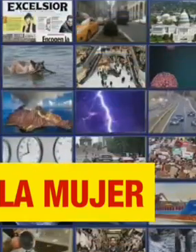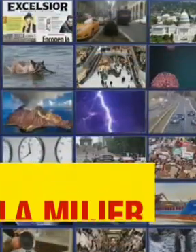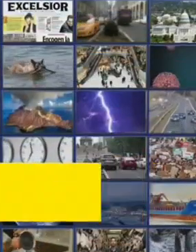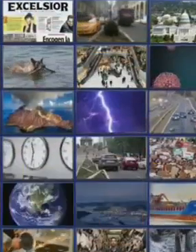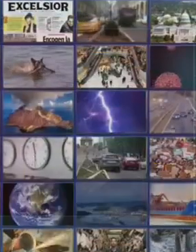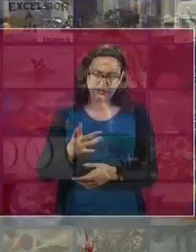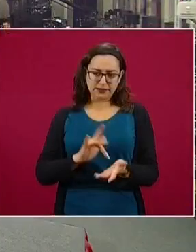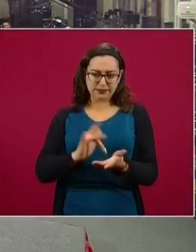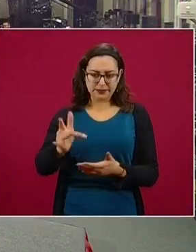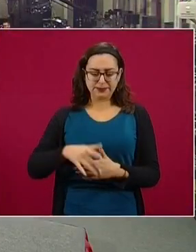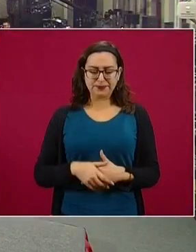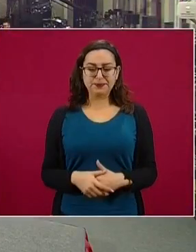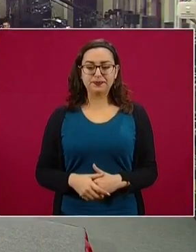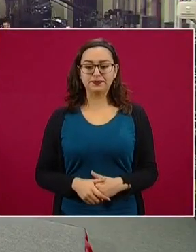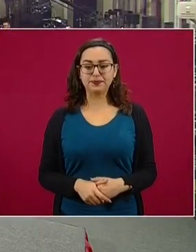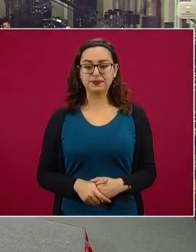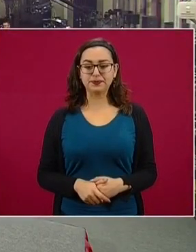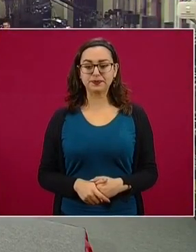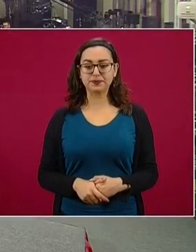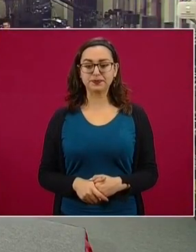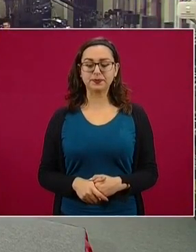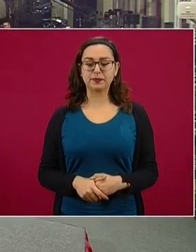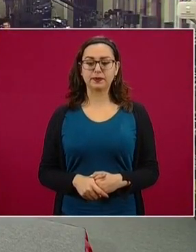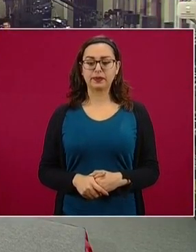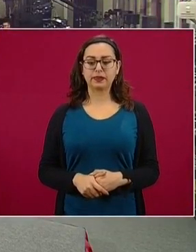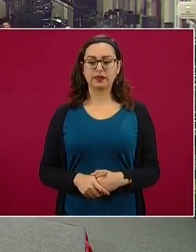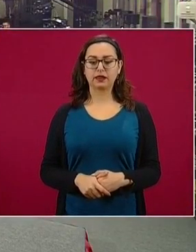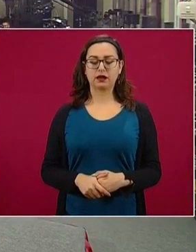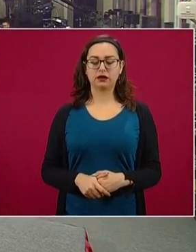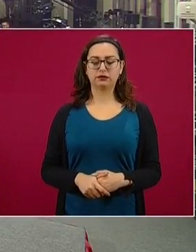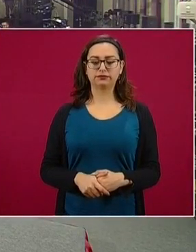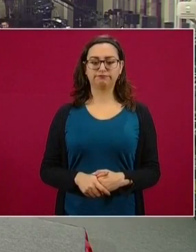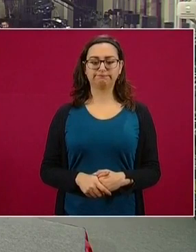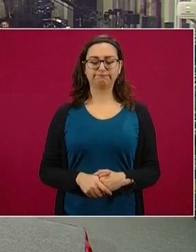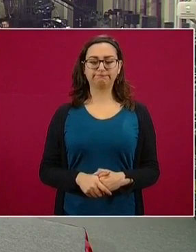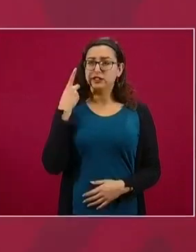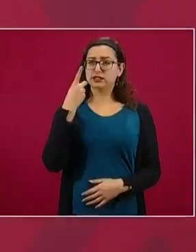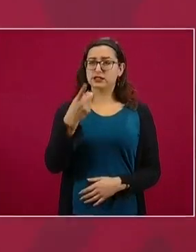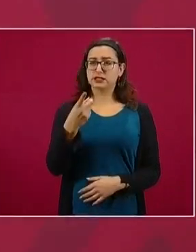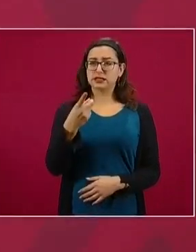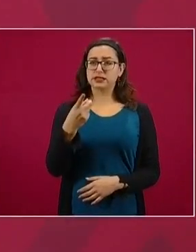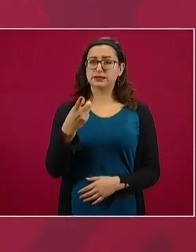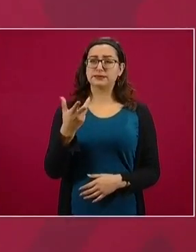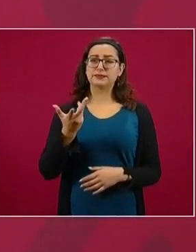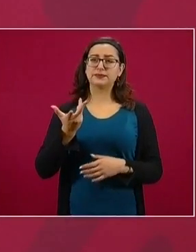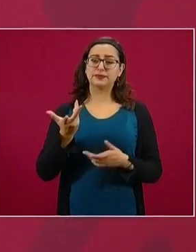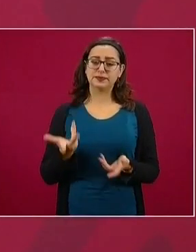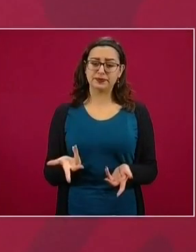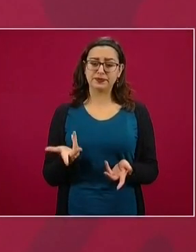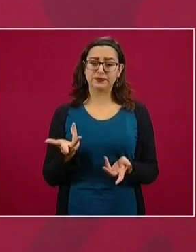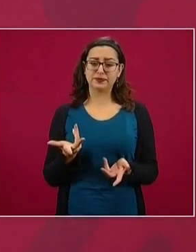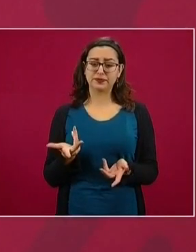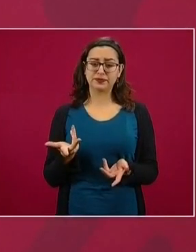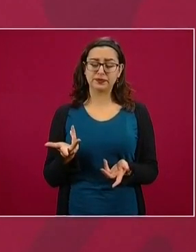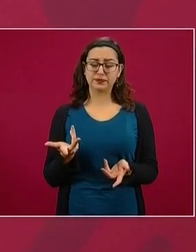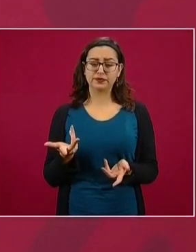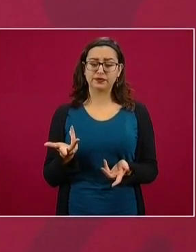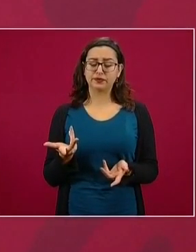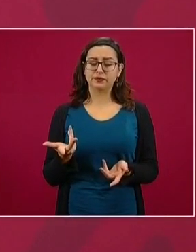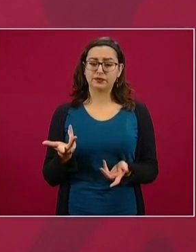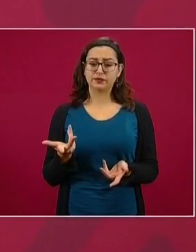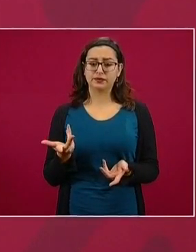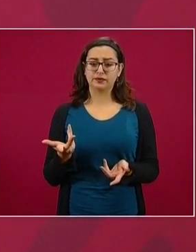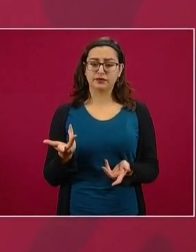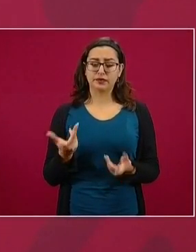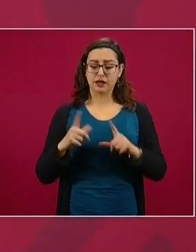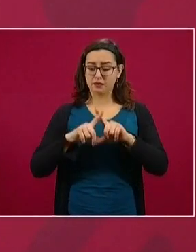contestó. En lo general, decirles que toda la violencia que se